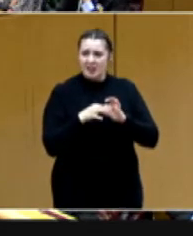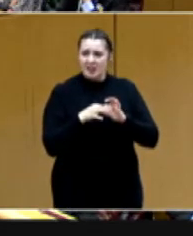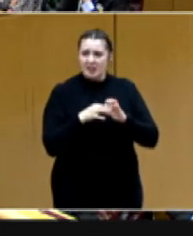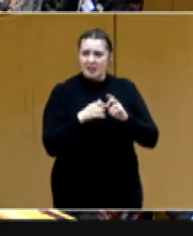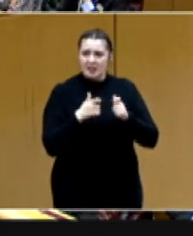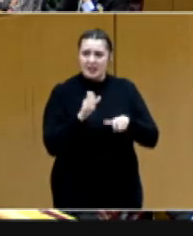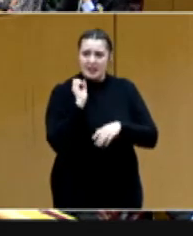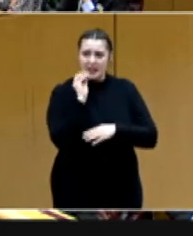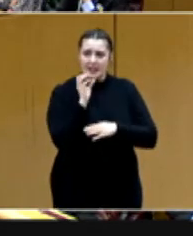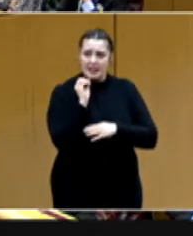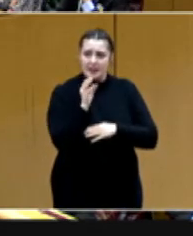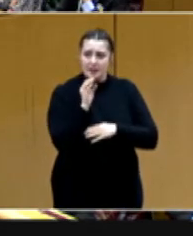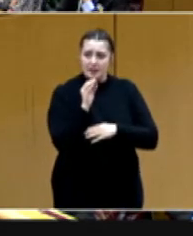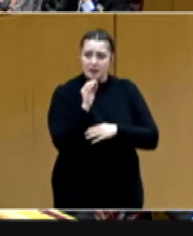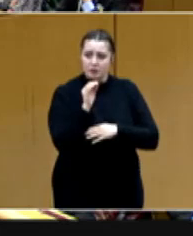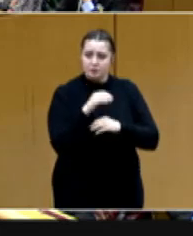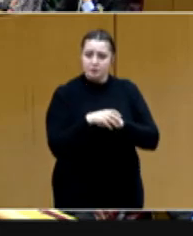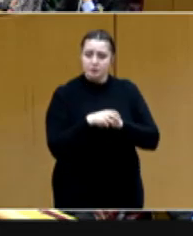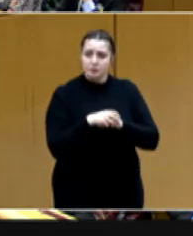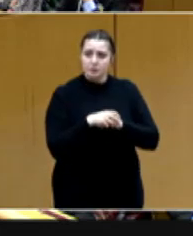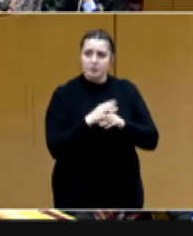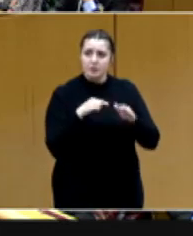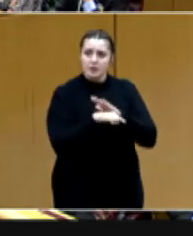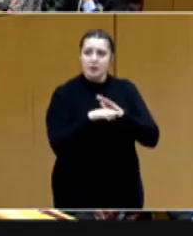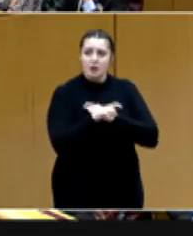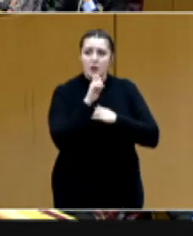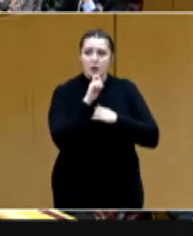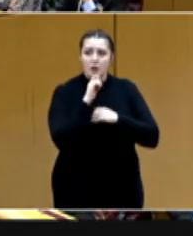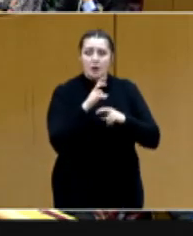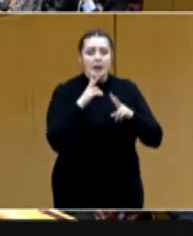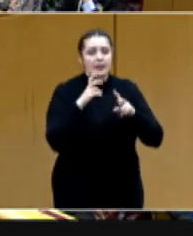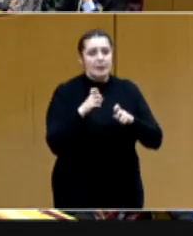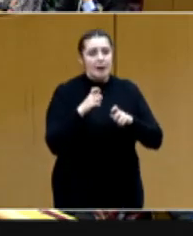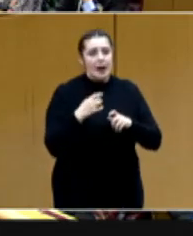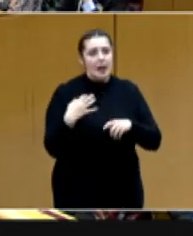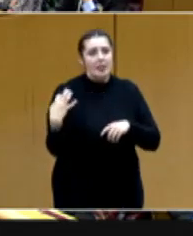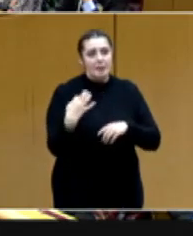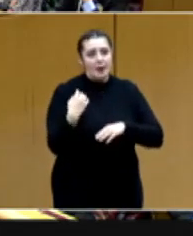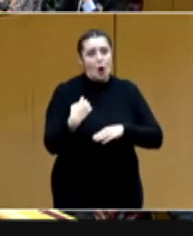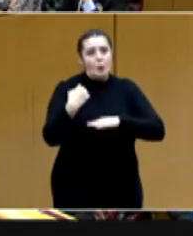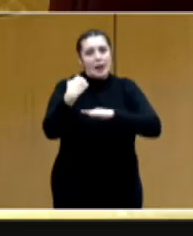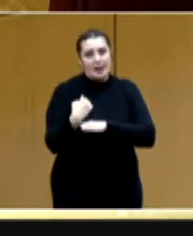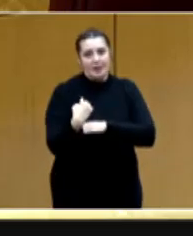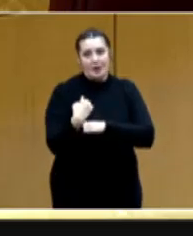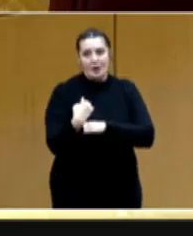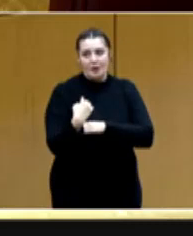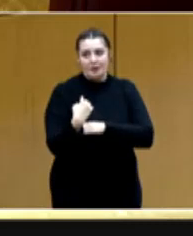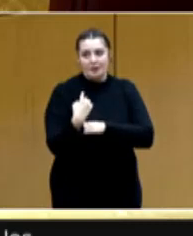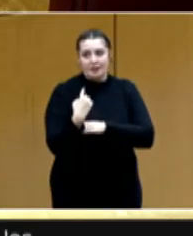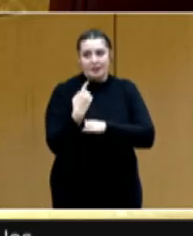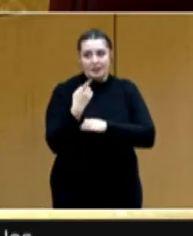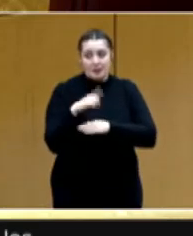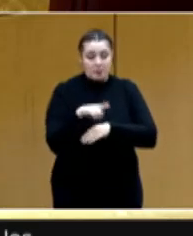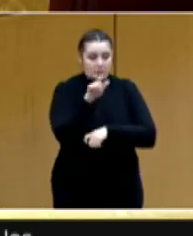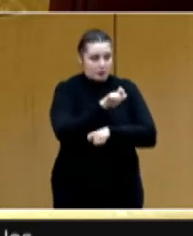parte de la intervención como han gestionado las obligaciones que también las personas